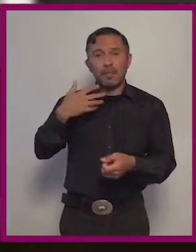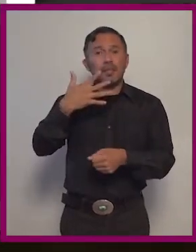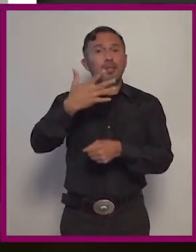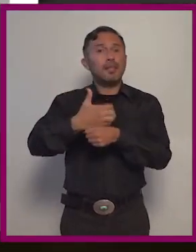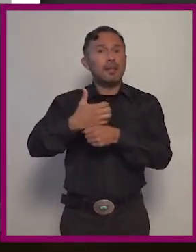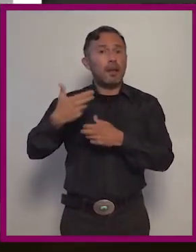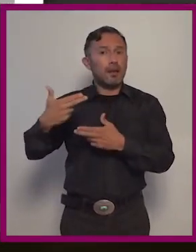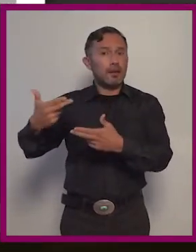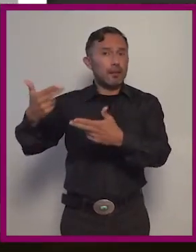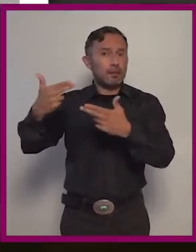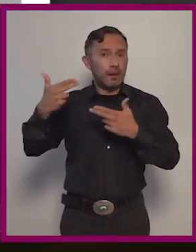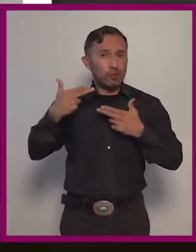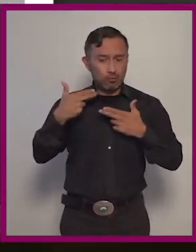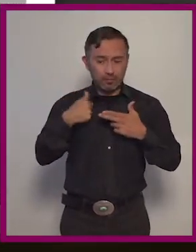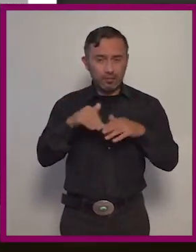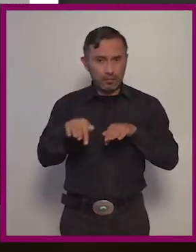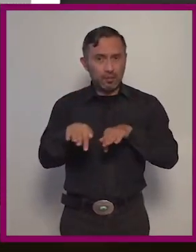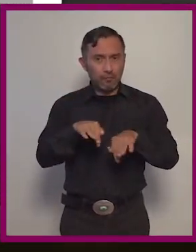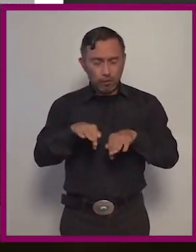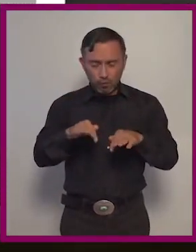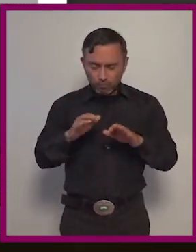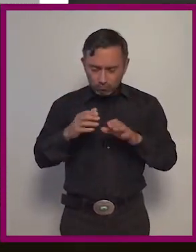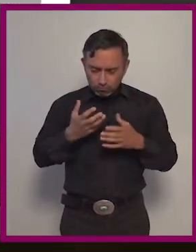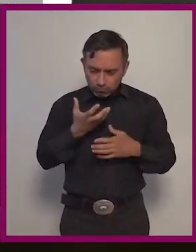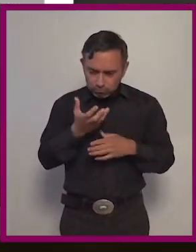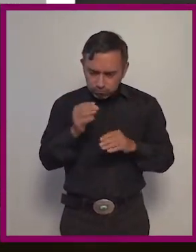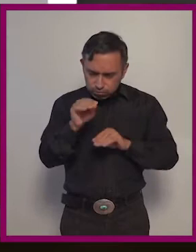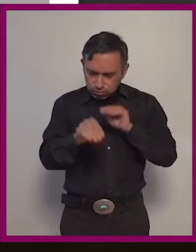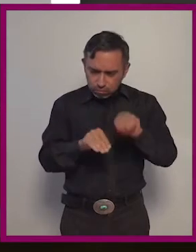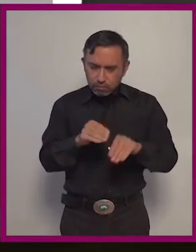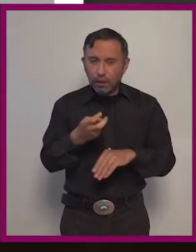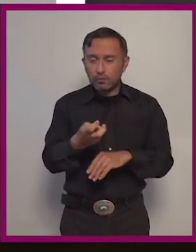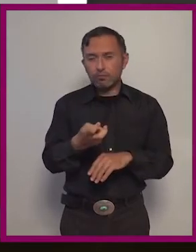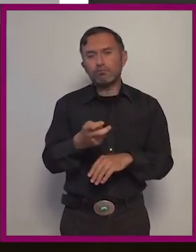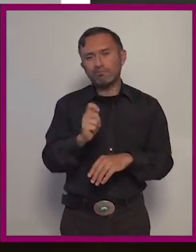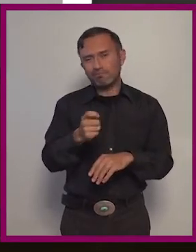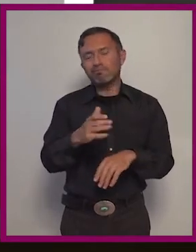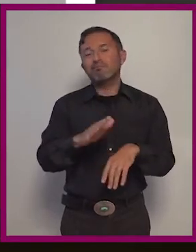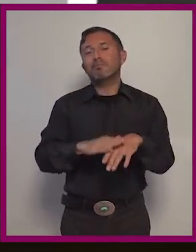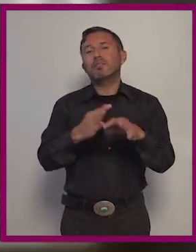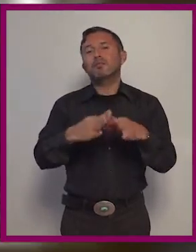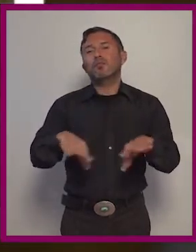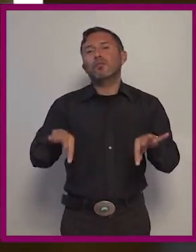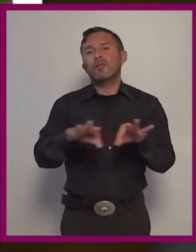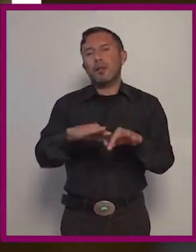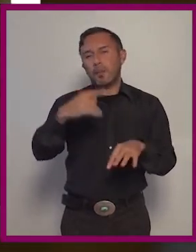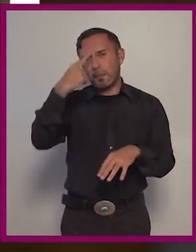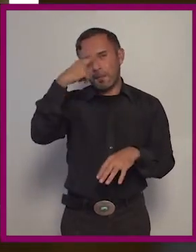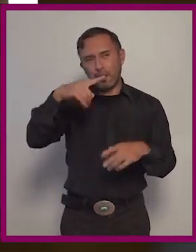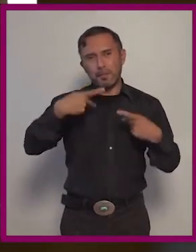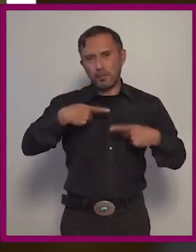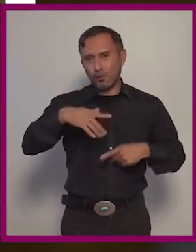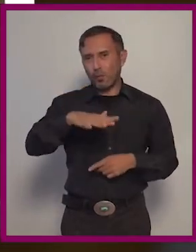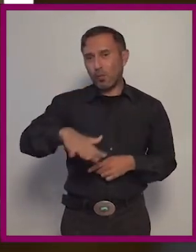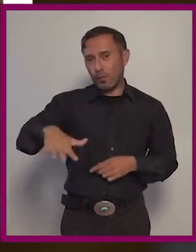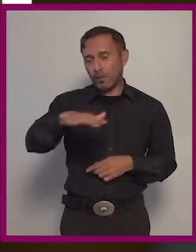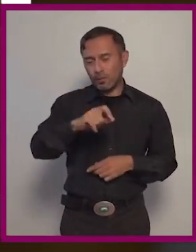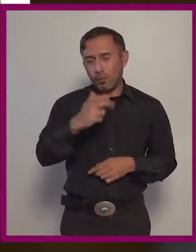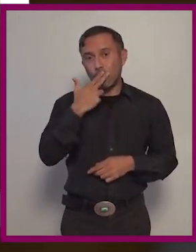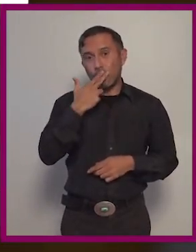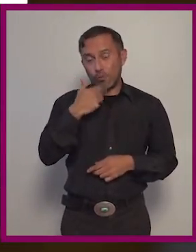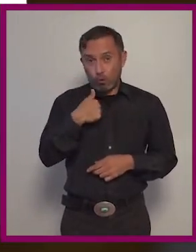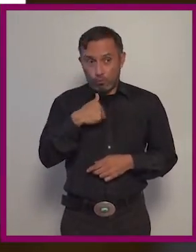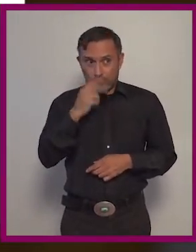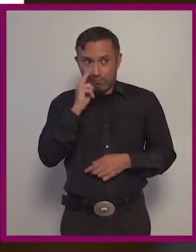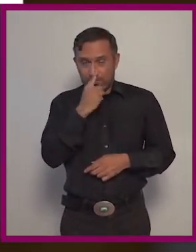este oficio, creo que es lo que más la importancia para la gente, ¿no? Eso percibo yo a